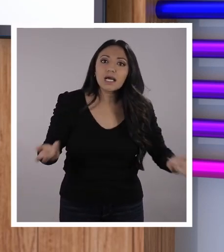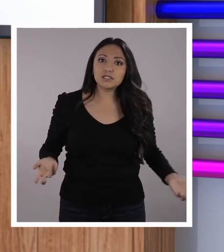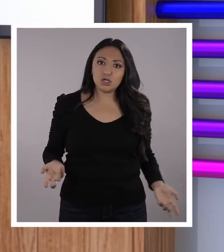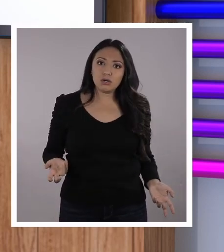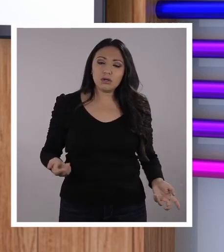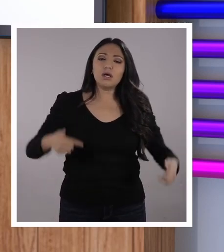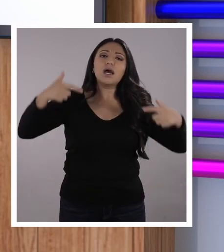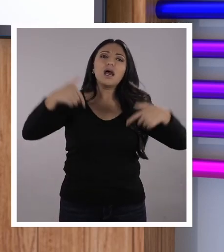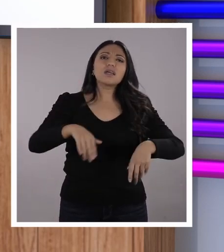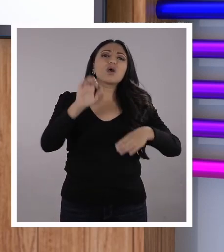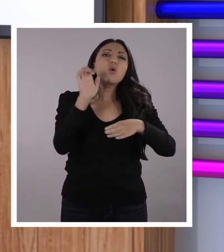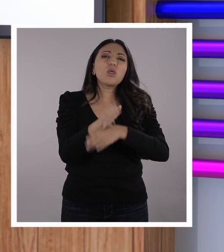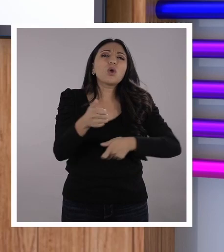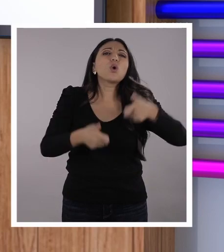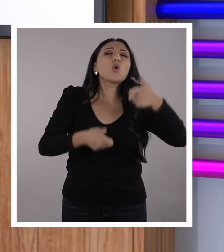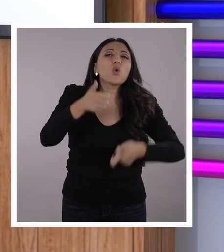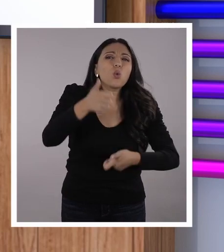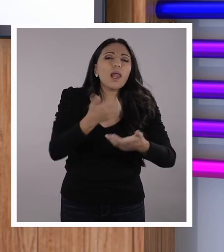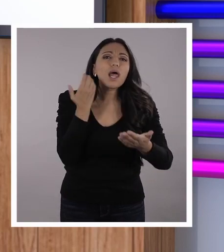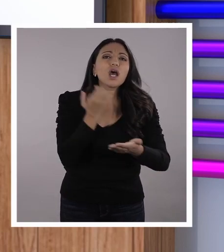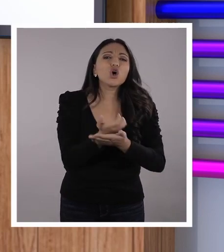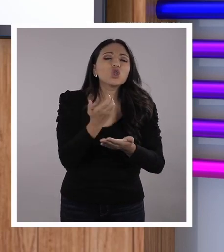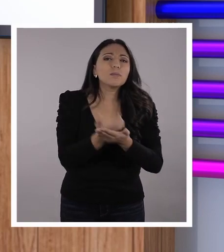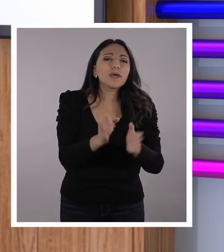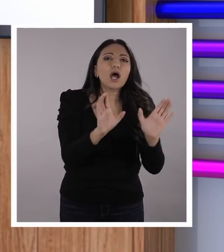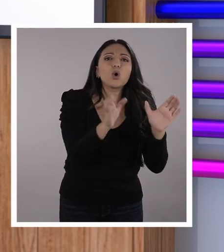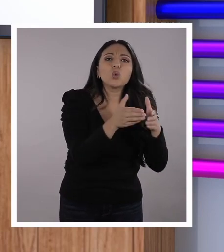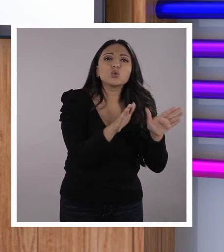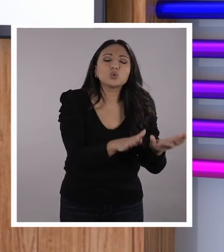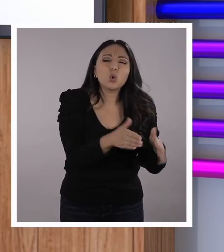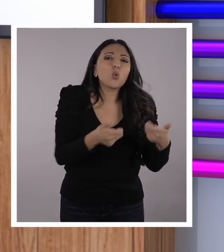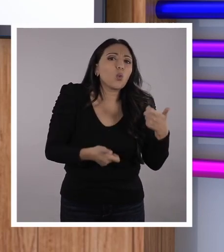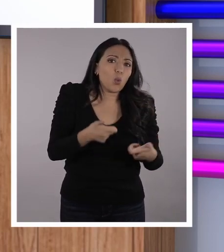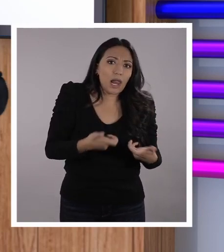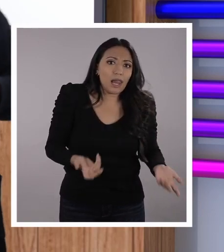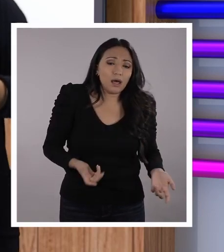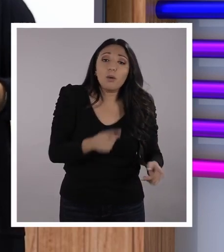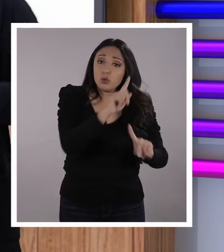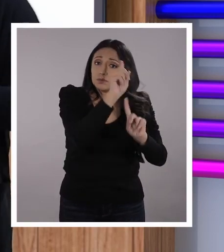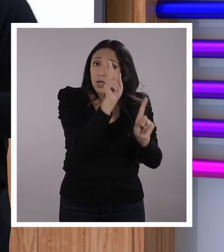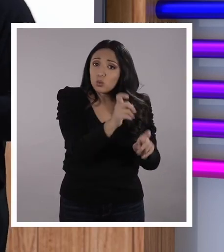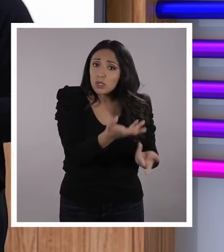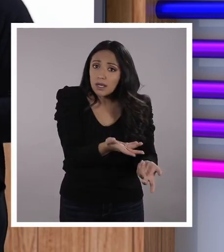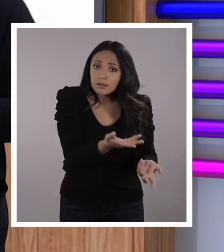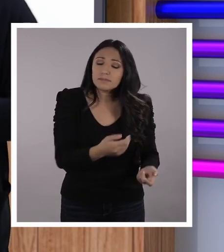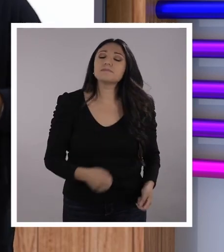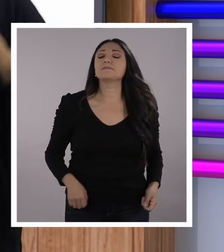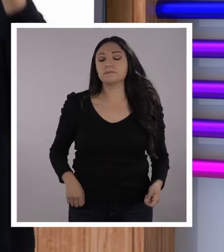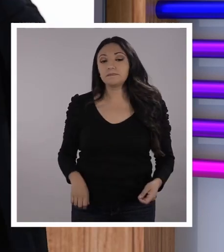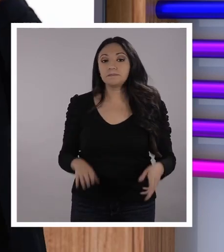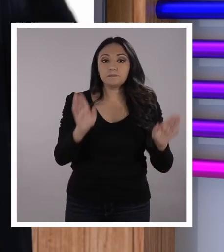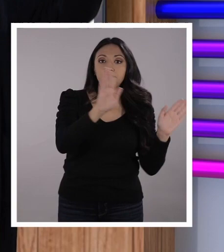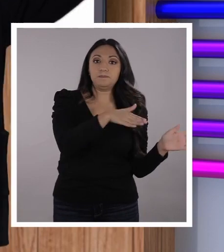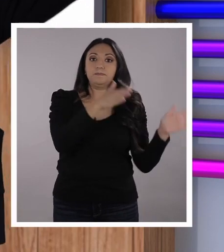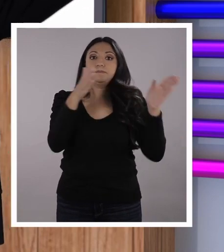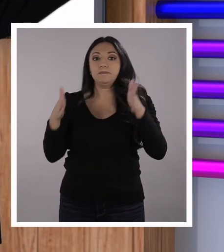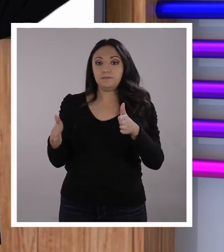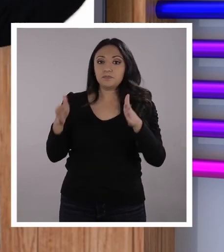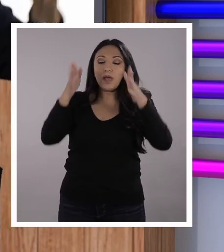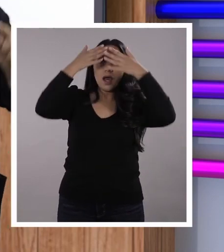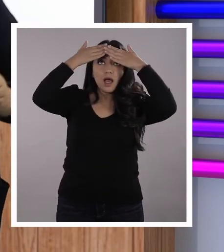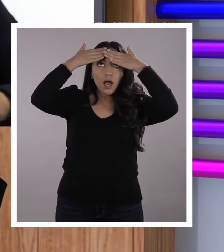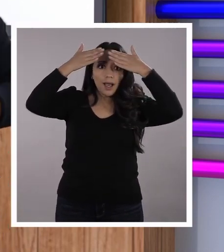Siempre busca información. Puedes preguntar a tu profe también. La siguiente parte de la rutina nos invita a